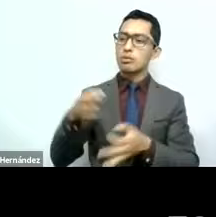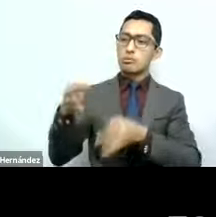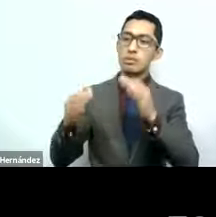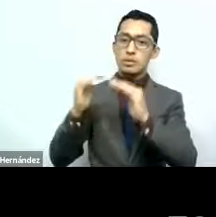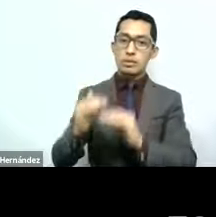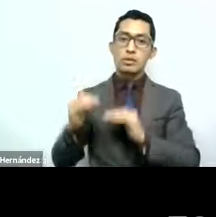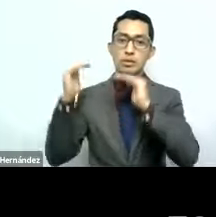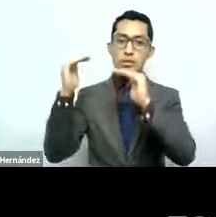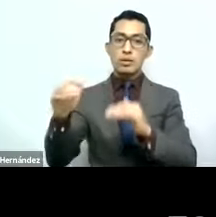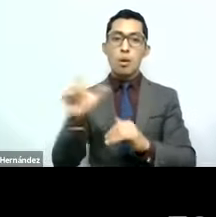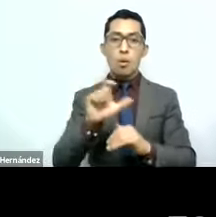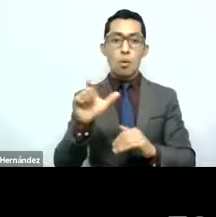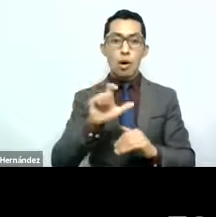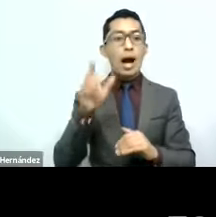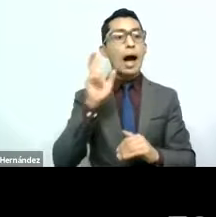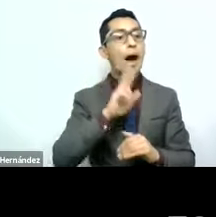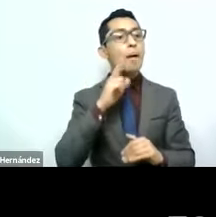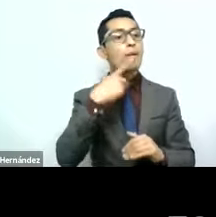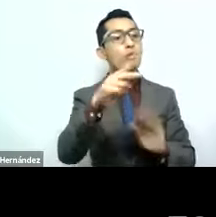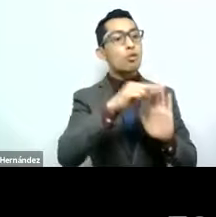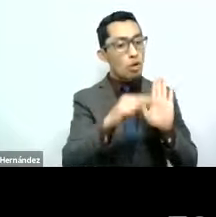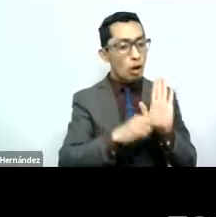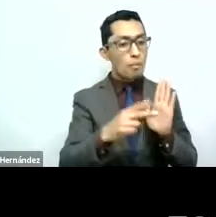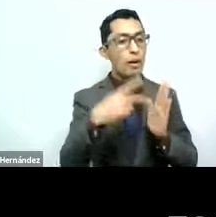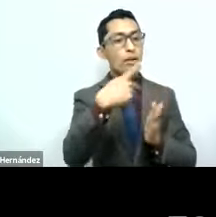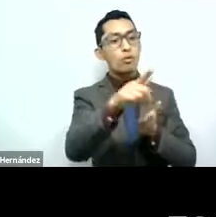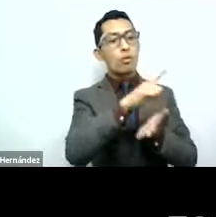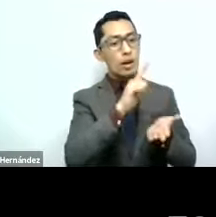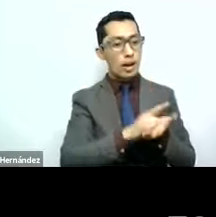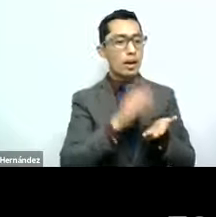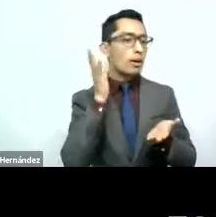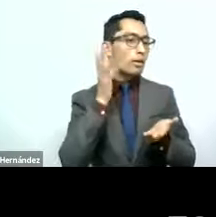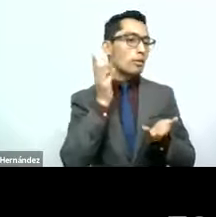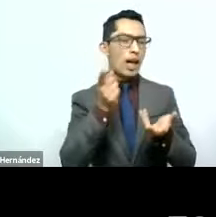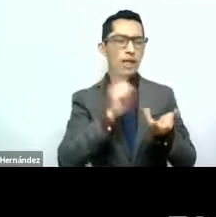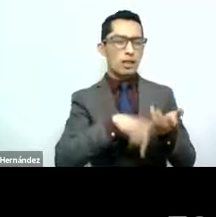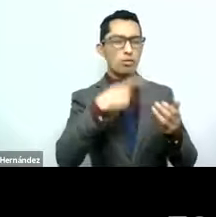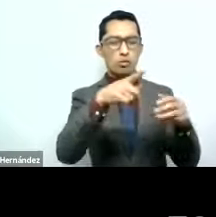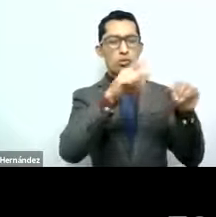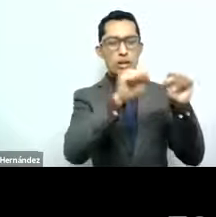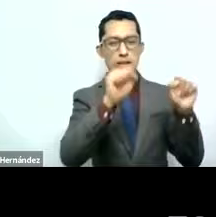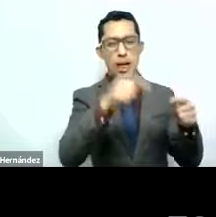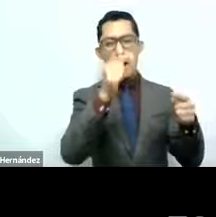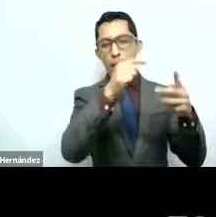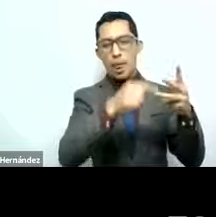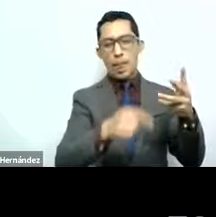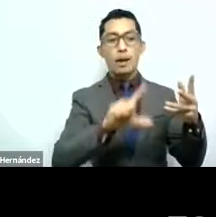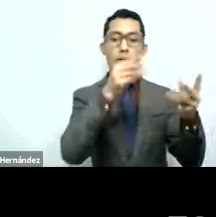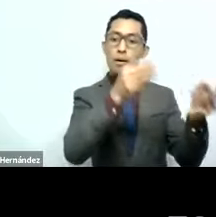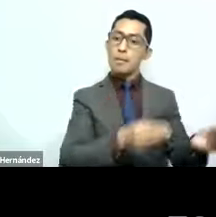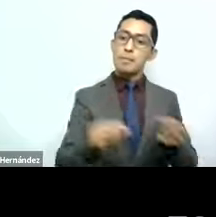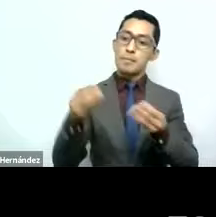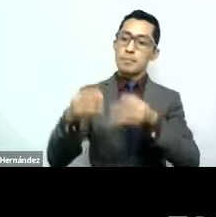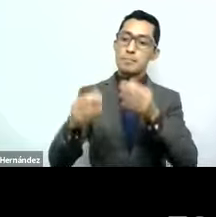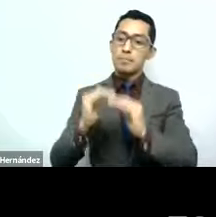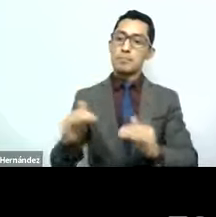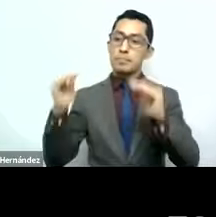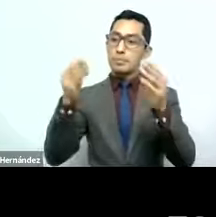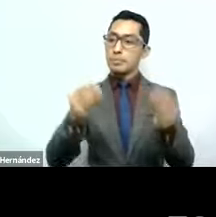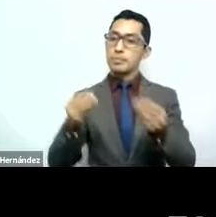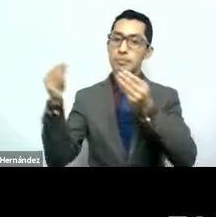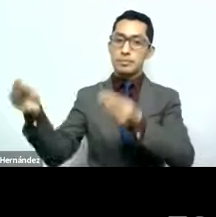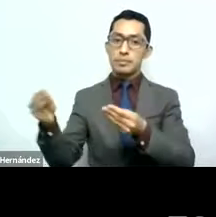analice tu diseño normativo, tu ley, tu sistema, pues entonces sabes